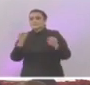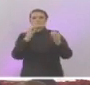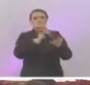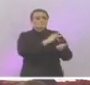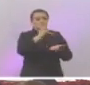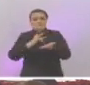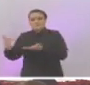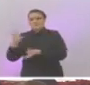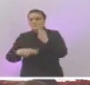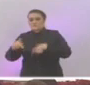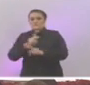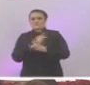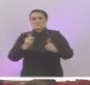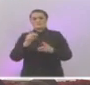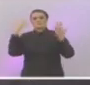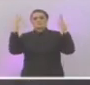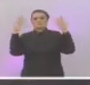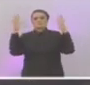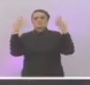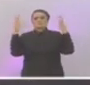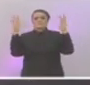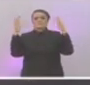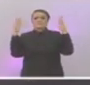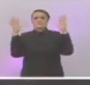verdad a todos, por estar aquí.